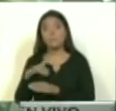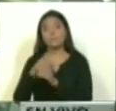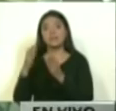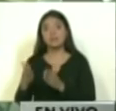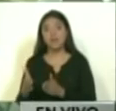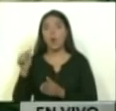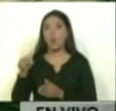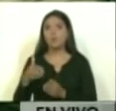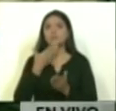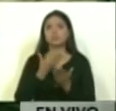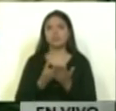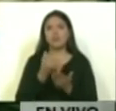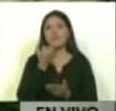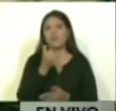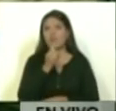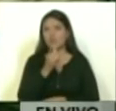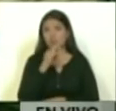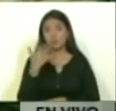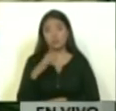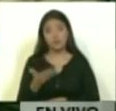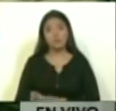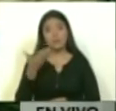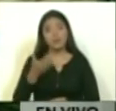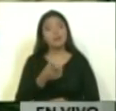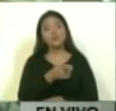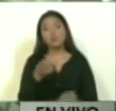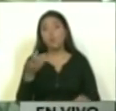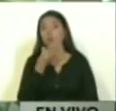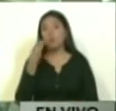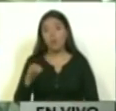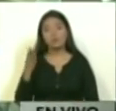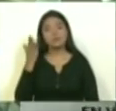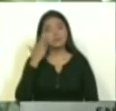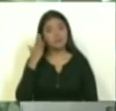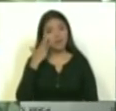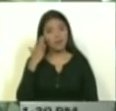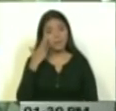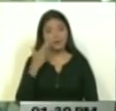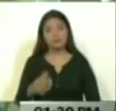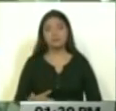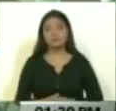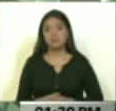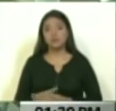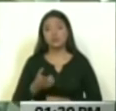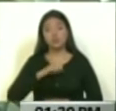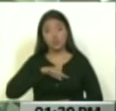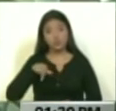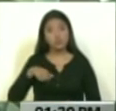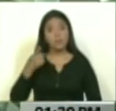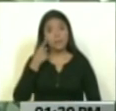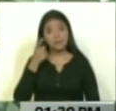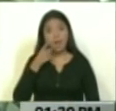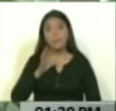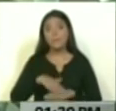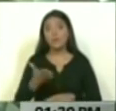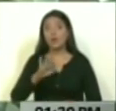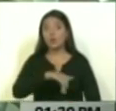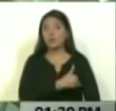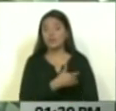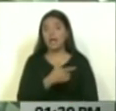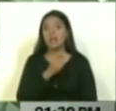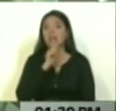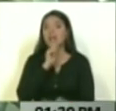aportando información. Es importante que nuestros muchachos lo sepan. Vamos a estar pendientes porque las universidades autónomas no, le